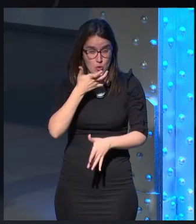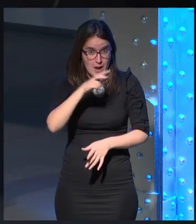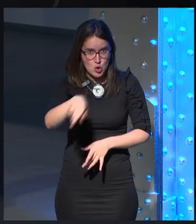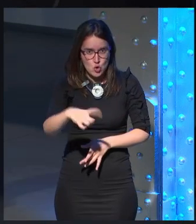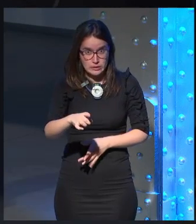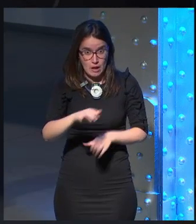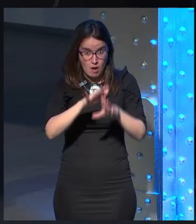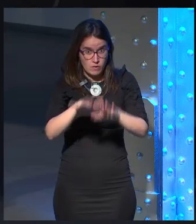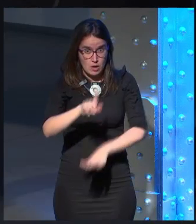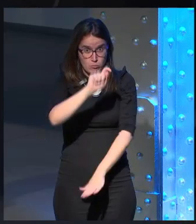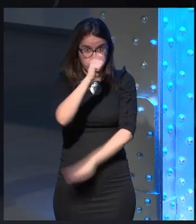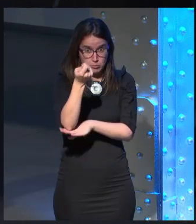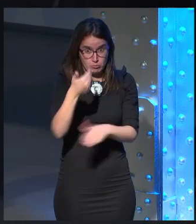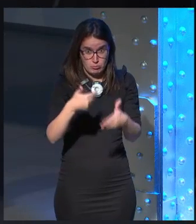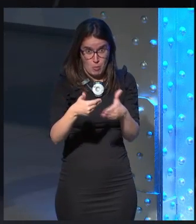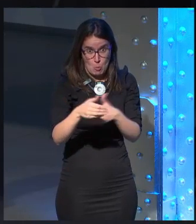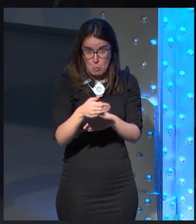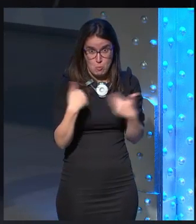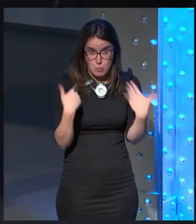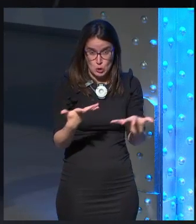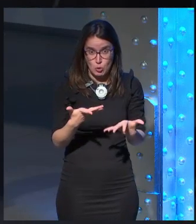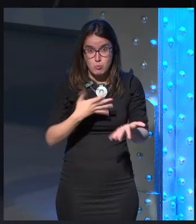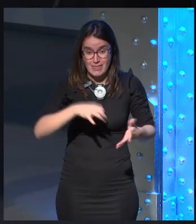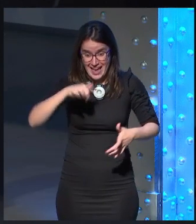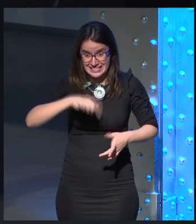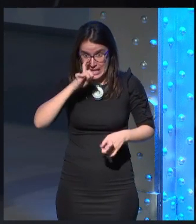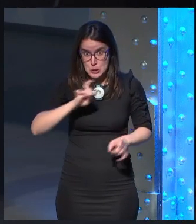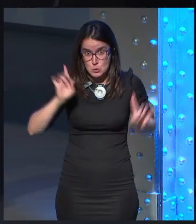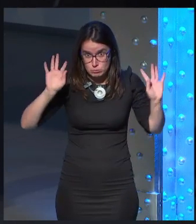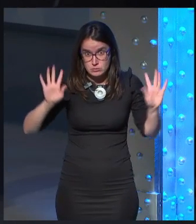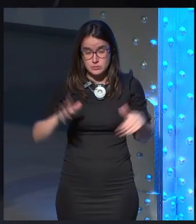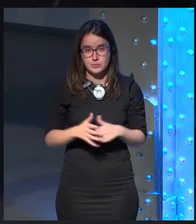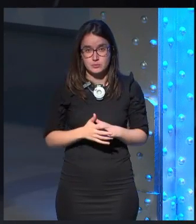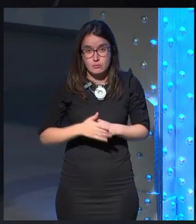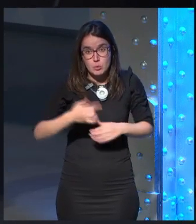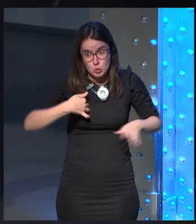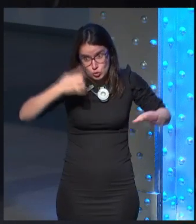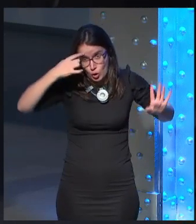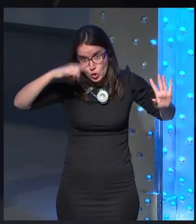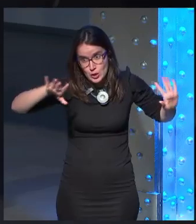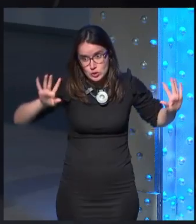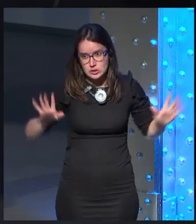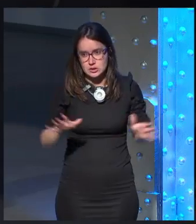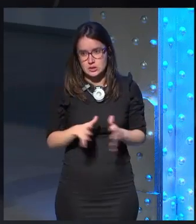Eso lo van a acabar haciendo muy pronto. Igual este año. Por lo que yo sé.